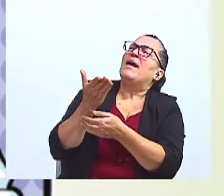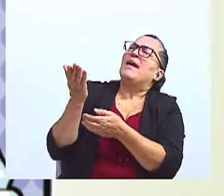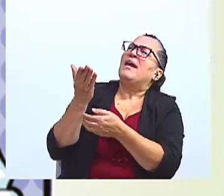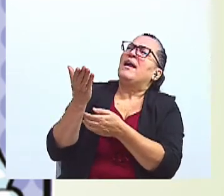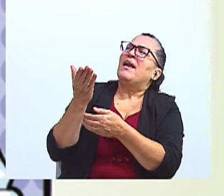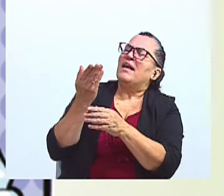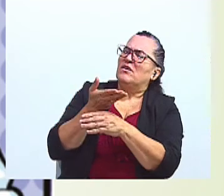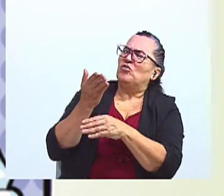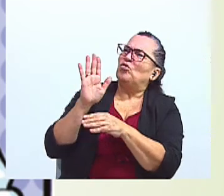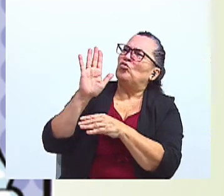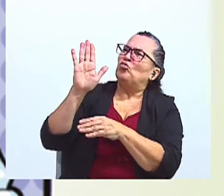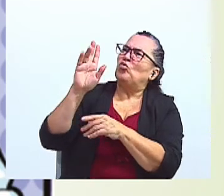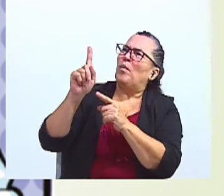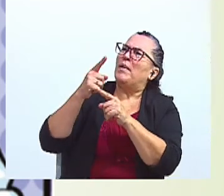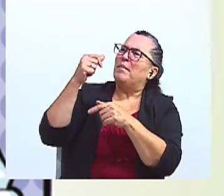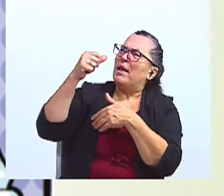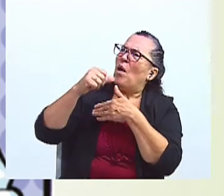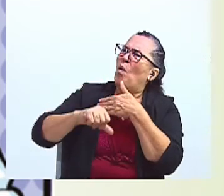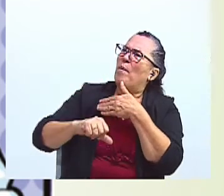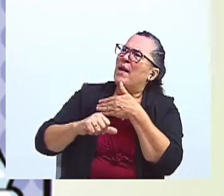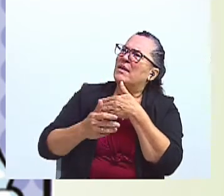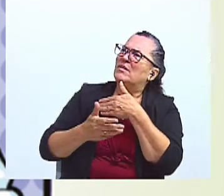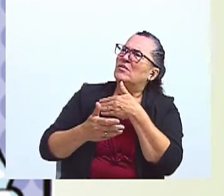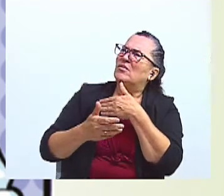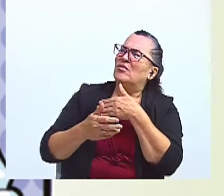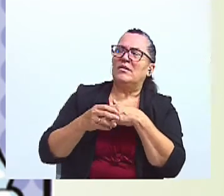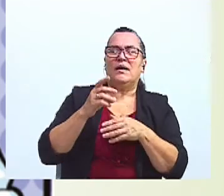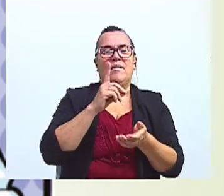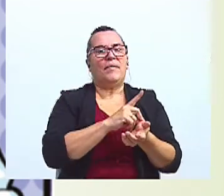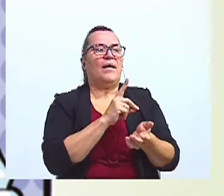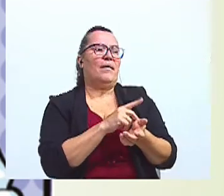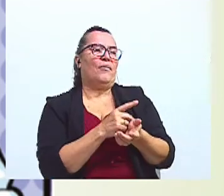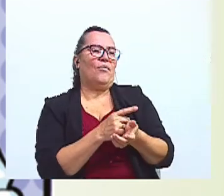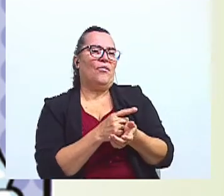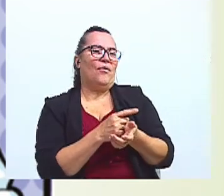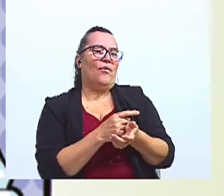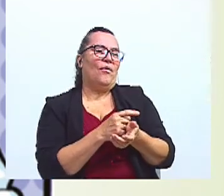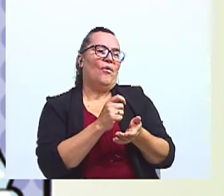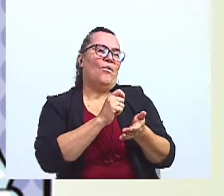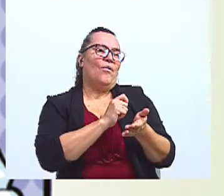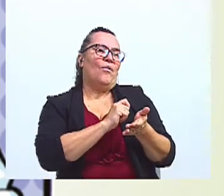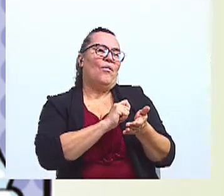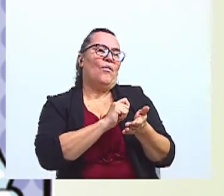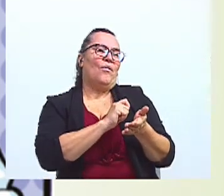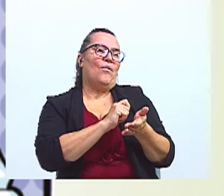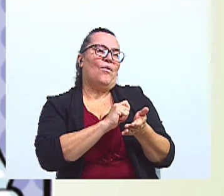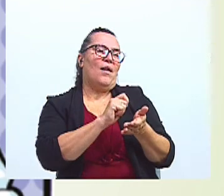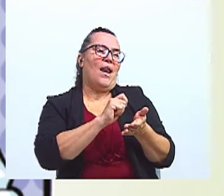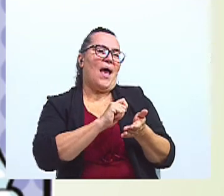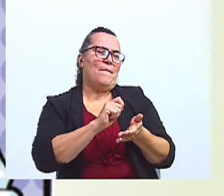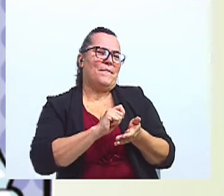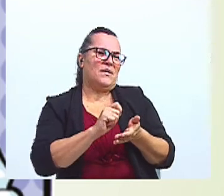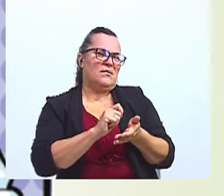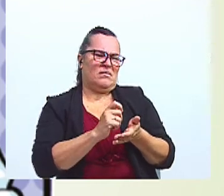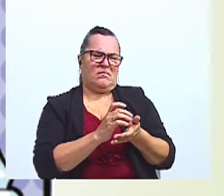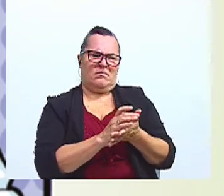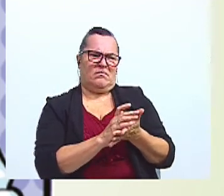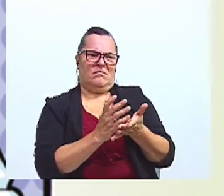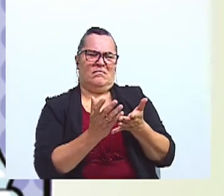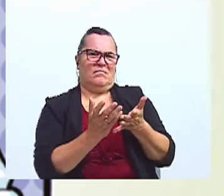realizó su primera operación? Y él le responde, con lápiz. La chica